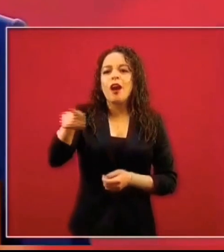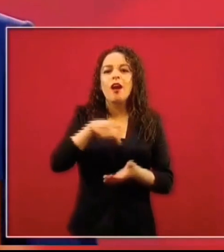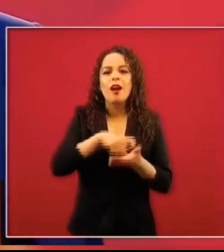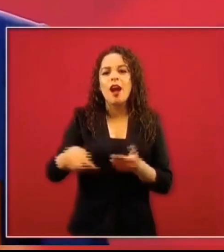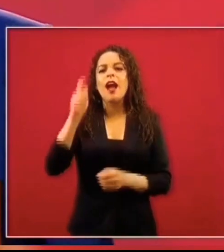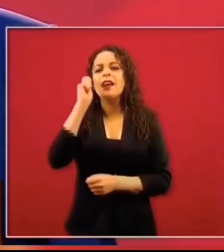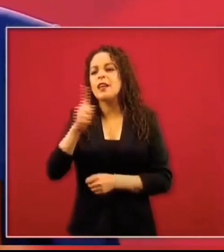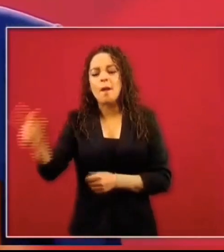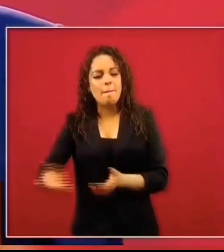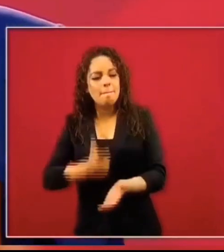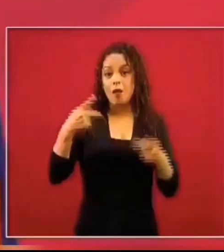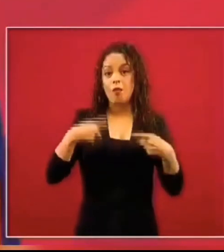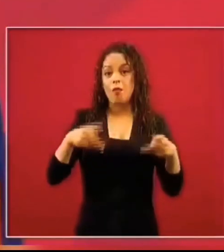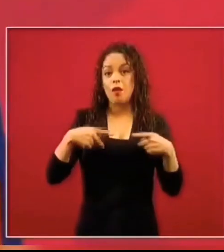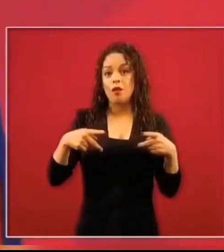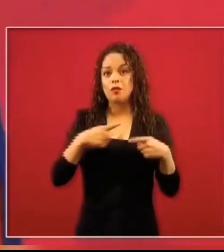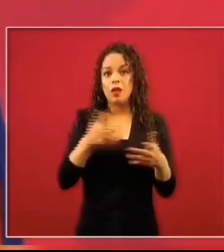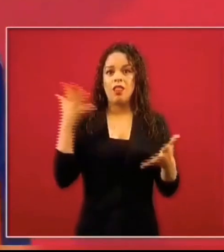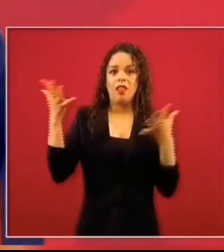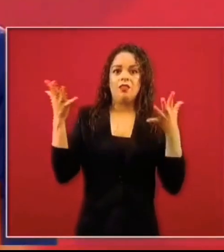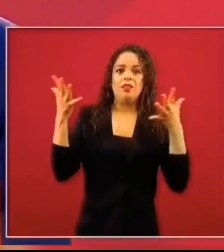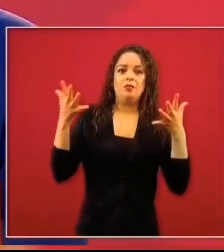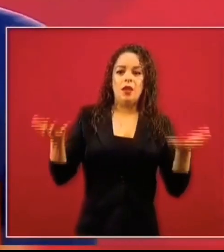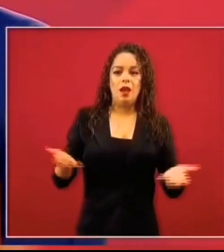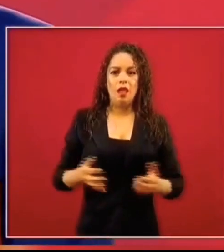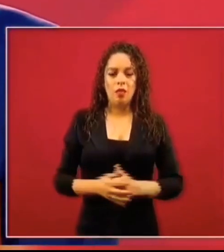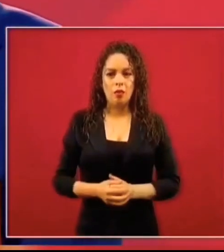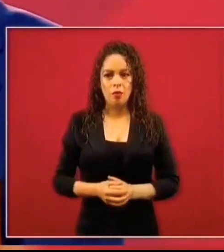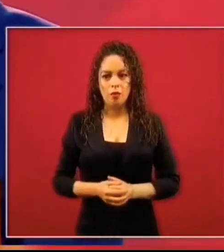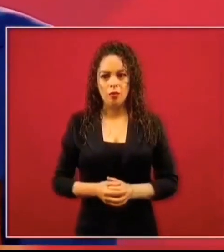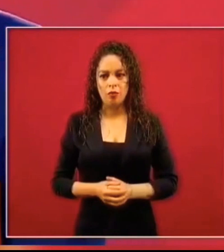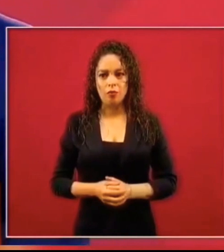¿Quién paga? Y si hay rumores,